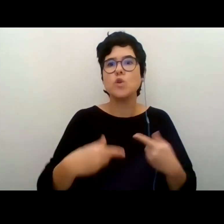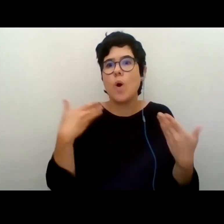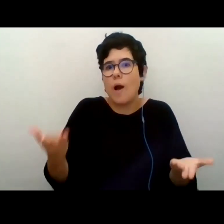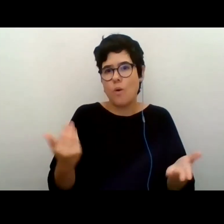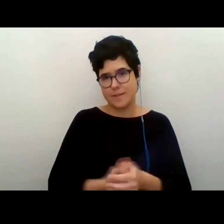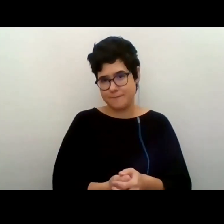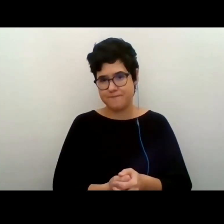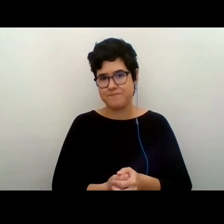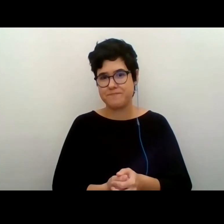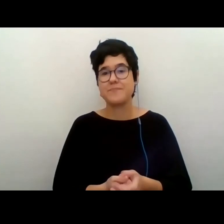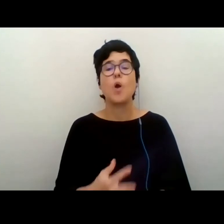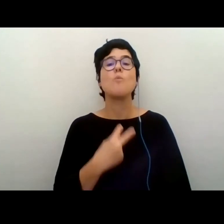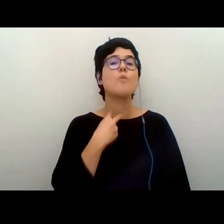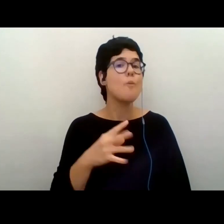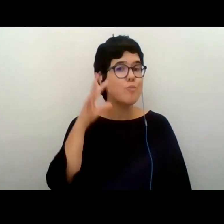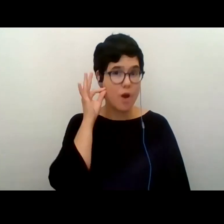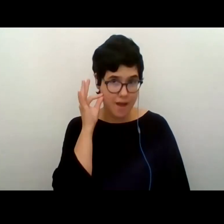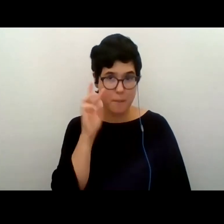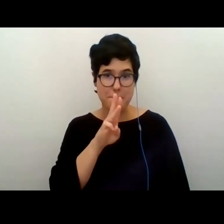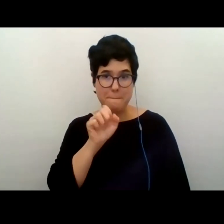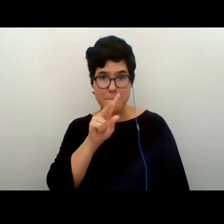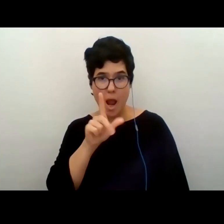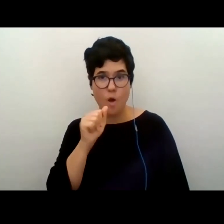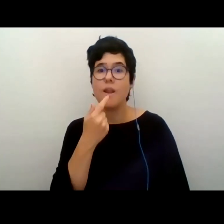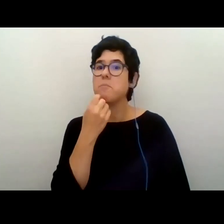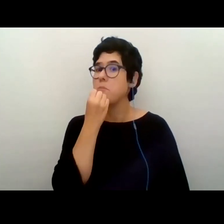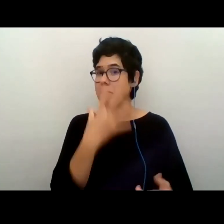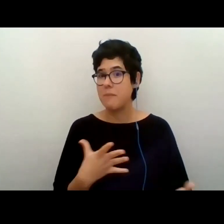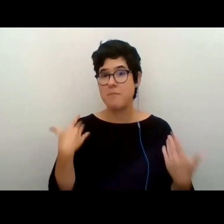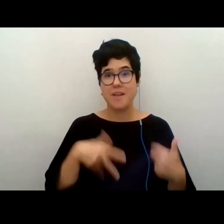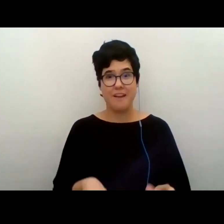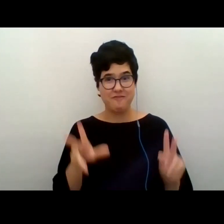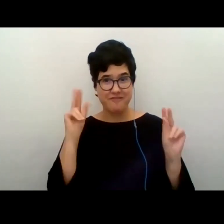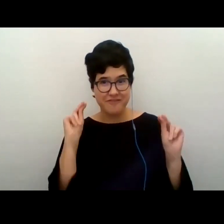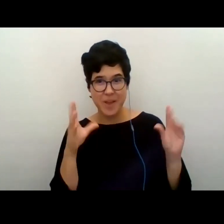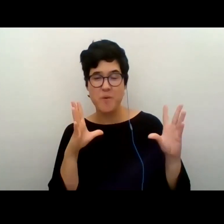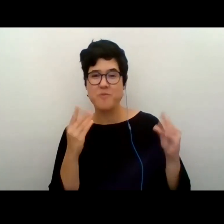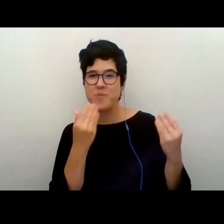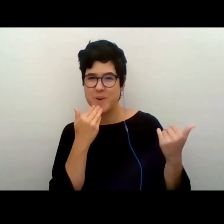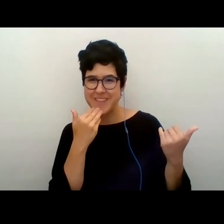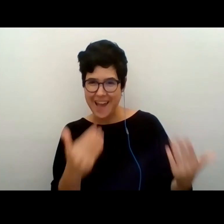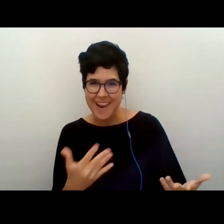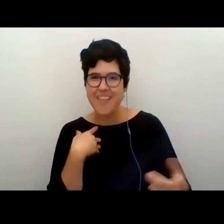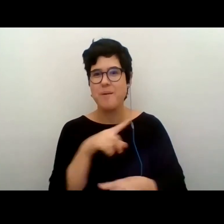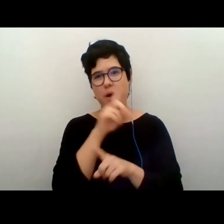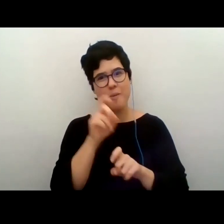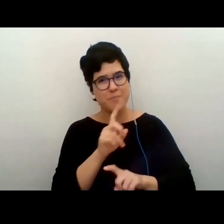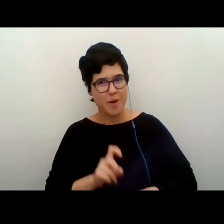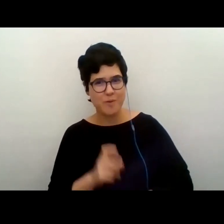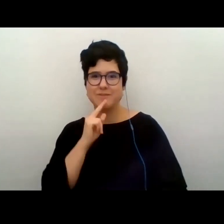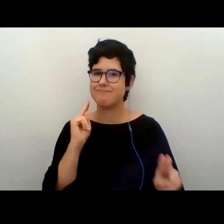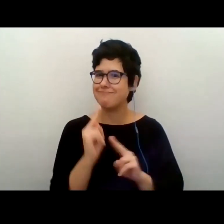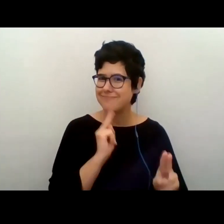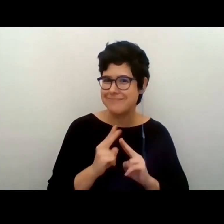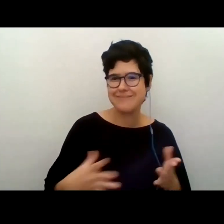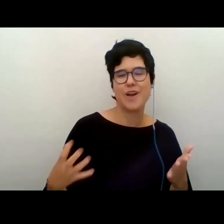Vale, Paco, pues nada, yo creo que lo dejamos aquí. Millones de gracias por todas las preguntas, a la respuesta y a